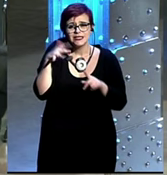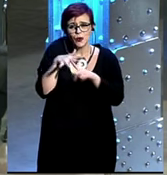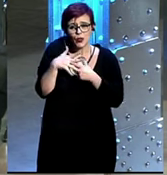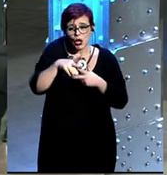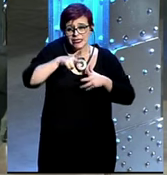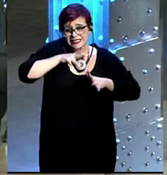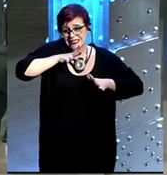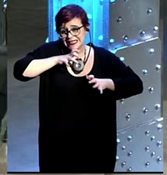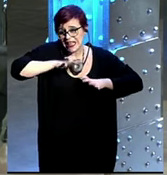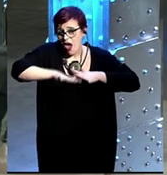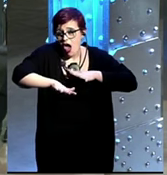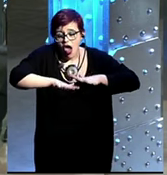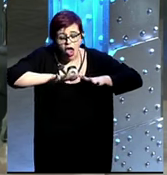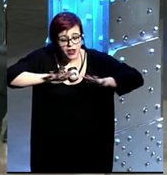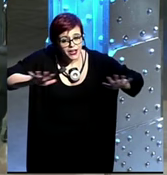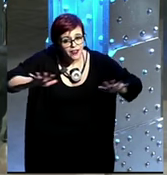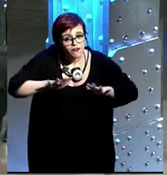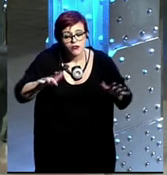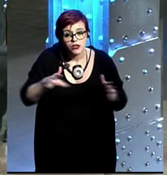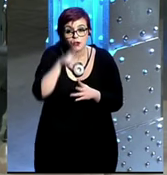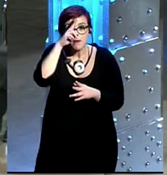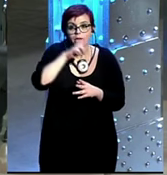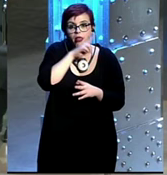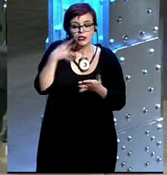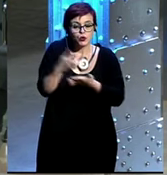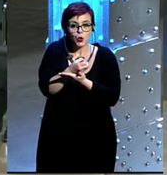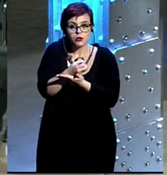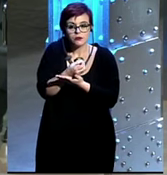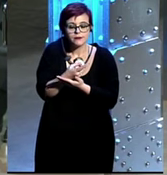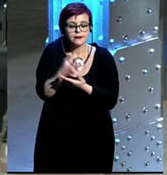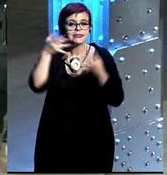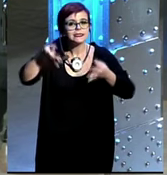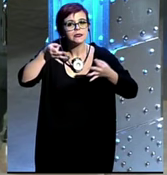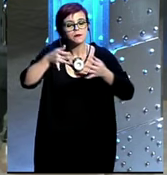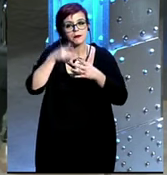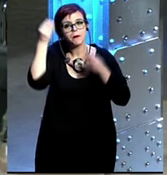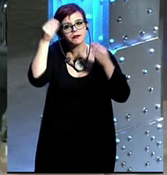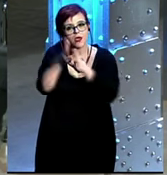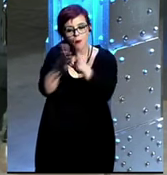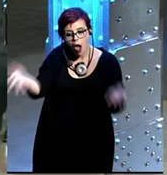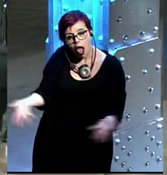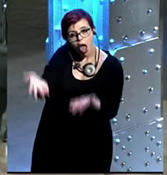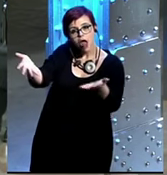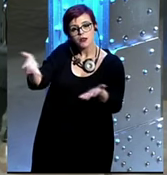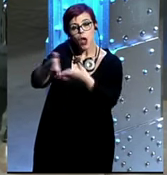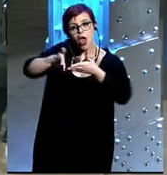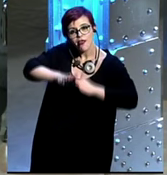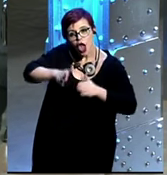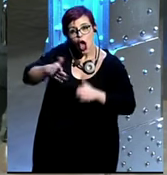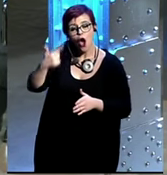que resulta para un padre. Dice, todos los padres normalmente tienden a impulsar y que sus hijos